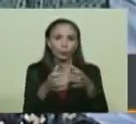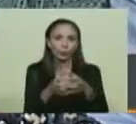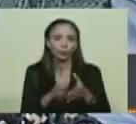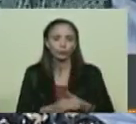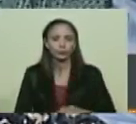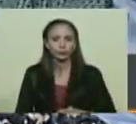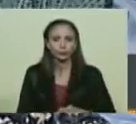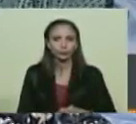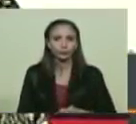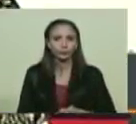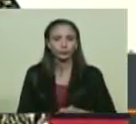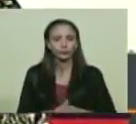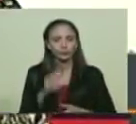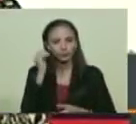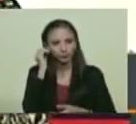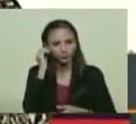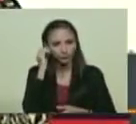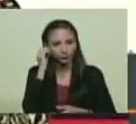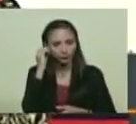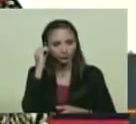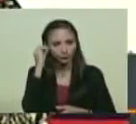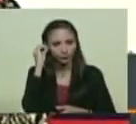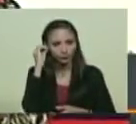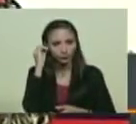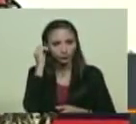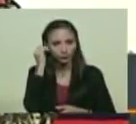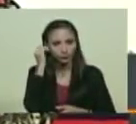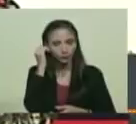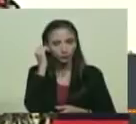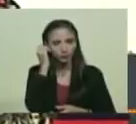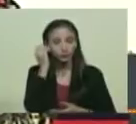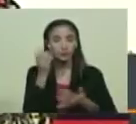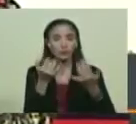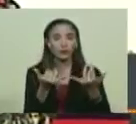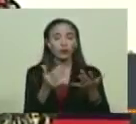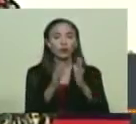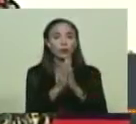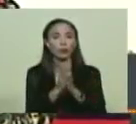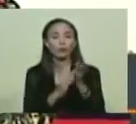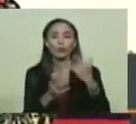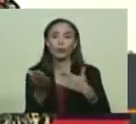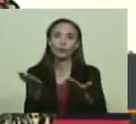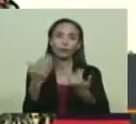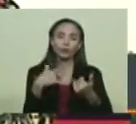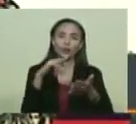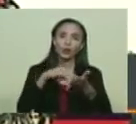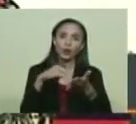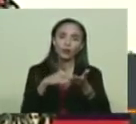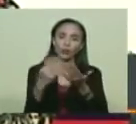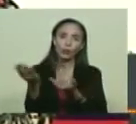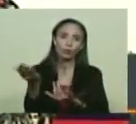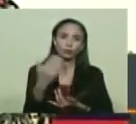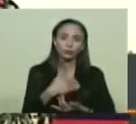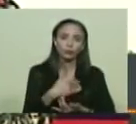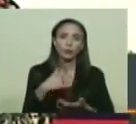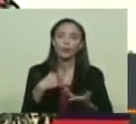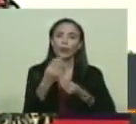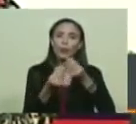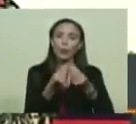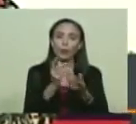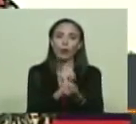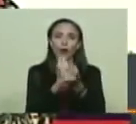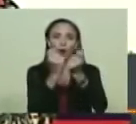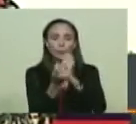recoge tus maletas, te vienes de Carabobo a conducir la construcción de la Policía